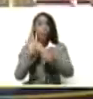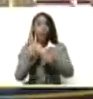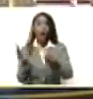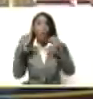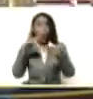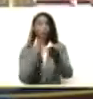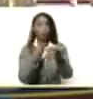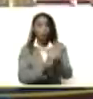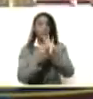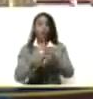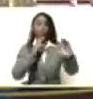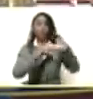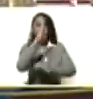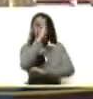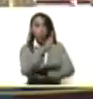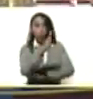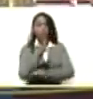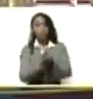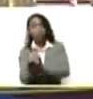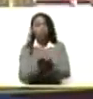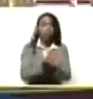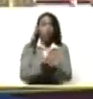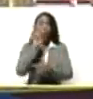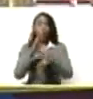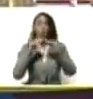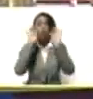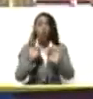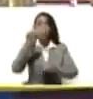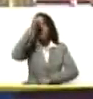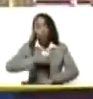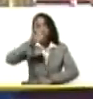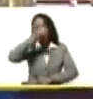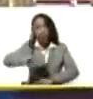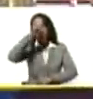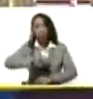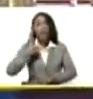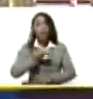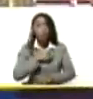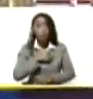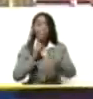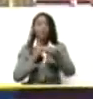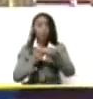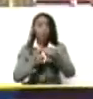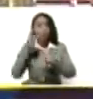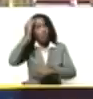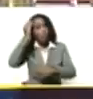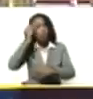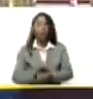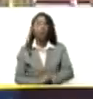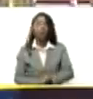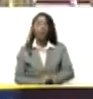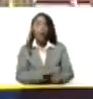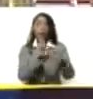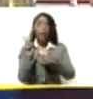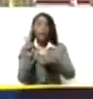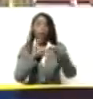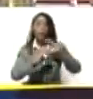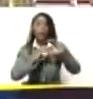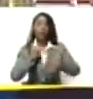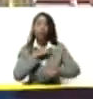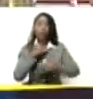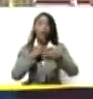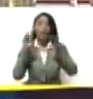niñas y le damos casi 12 vacuna totalmente gratuita 12 vacuna